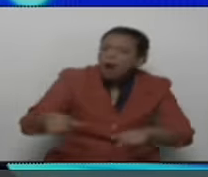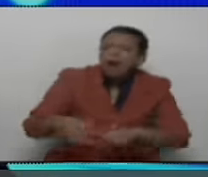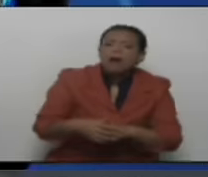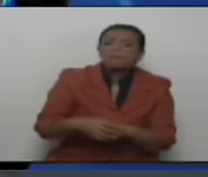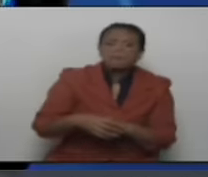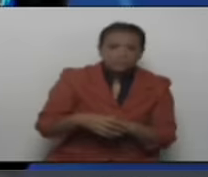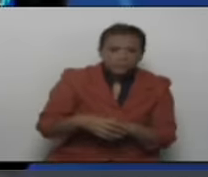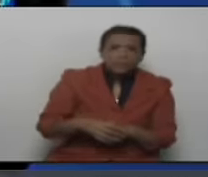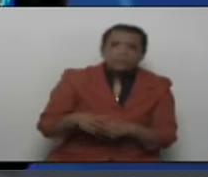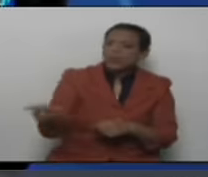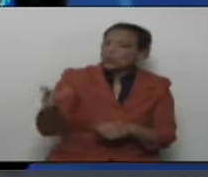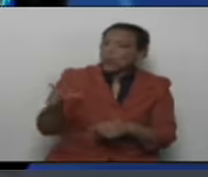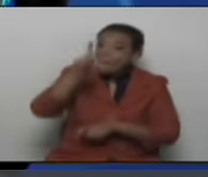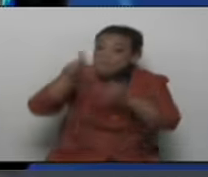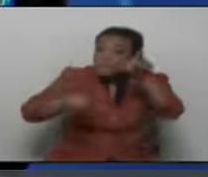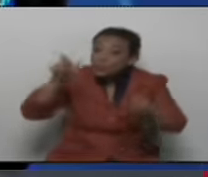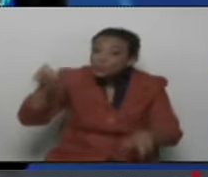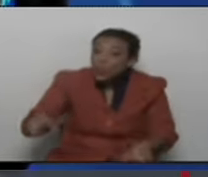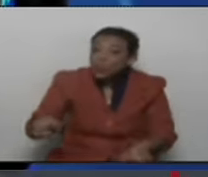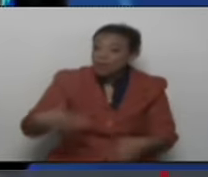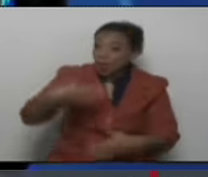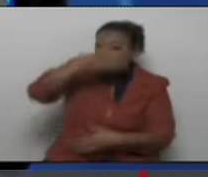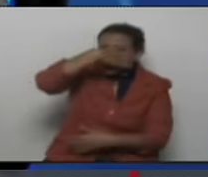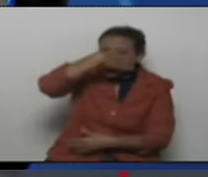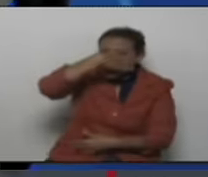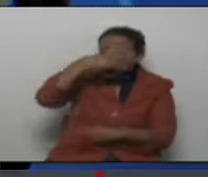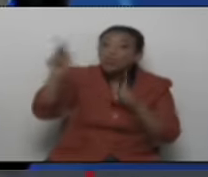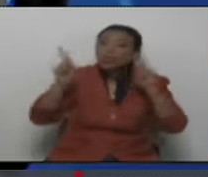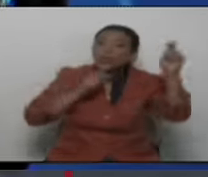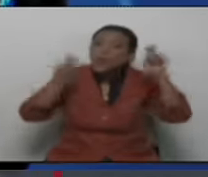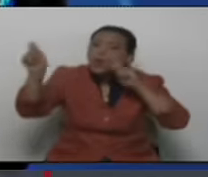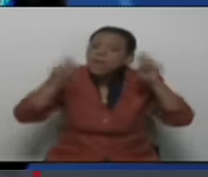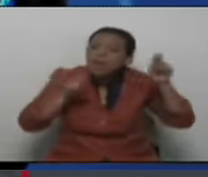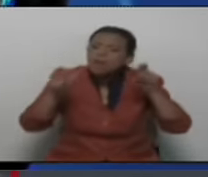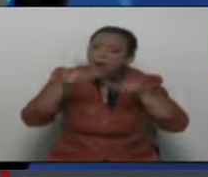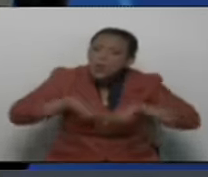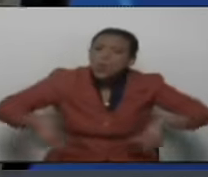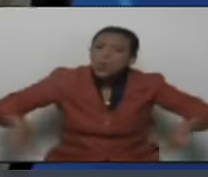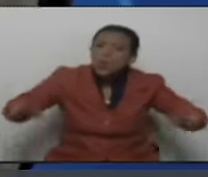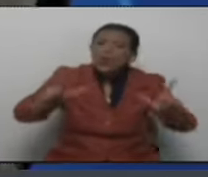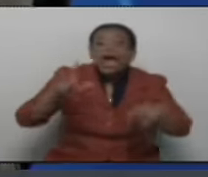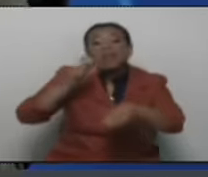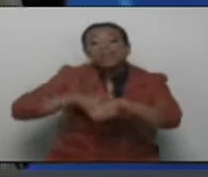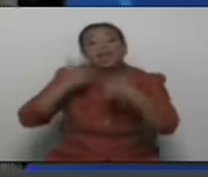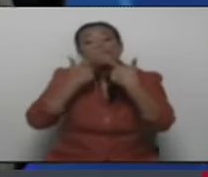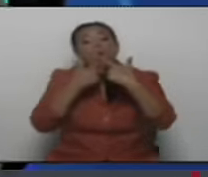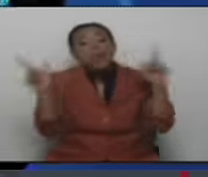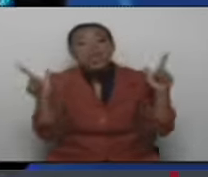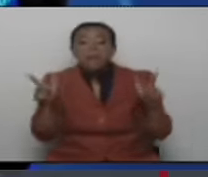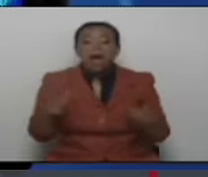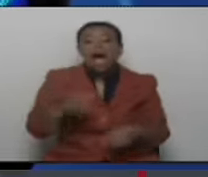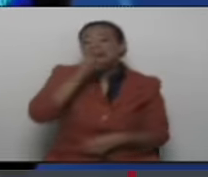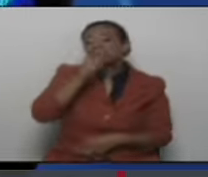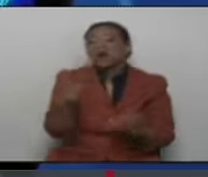que todos estos terroristas, turistas terroristas, que en sus tiempos libres a poner bombas, pues,